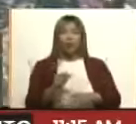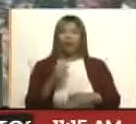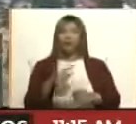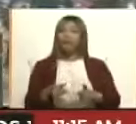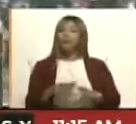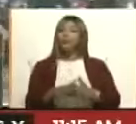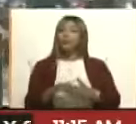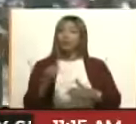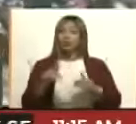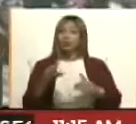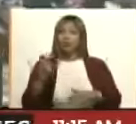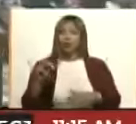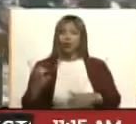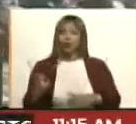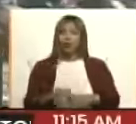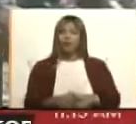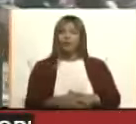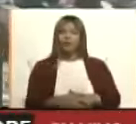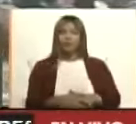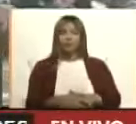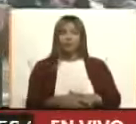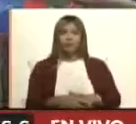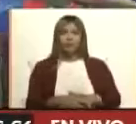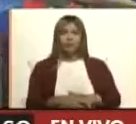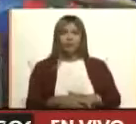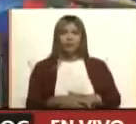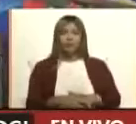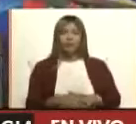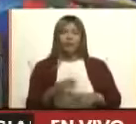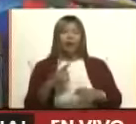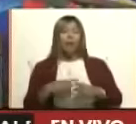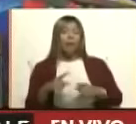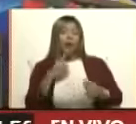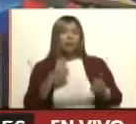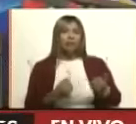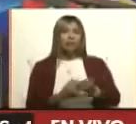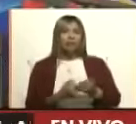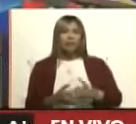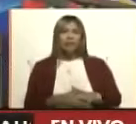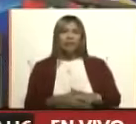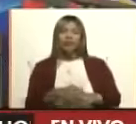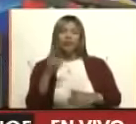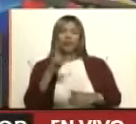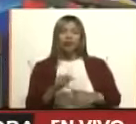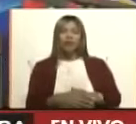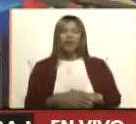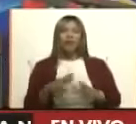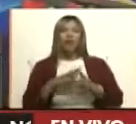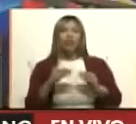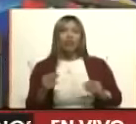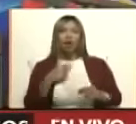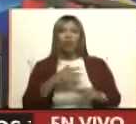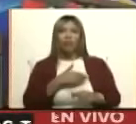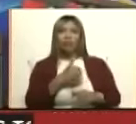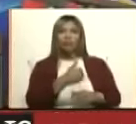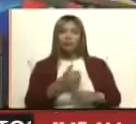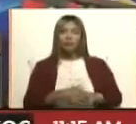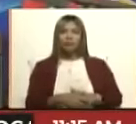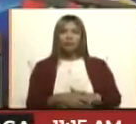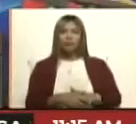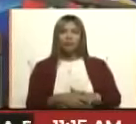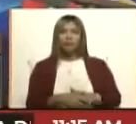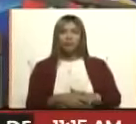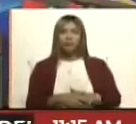poder electoral, uno de los cinco poderes de la patria, pero apoyado, por supuesto, por todos los poderes,